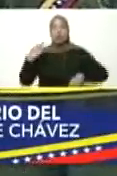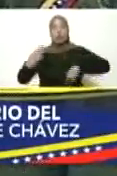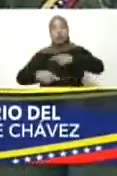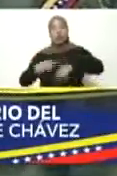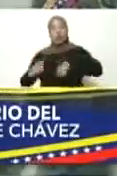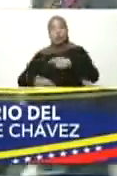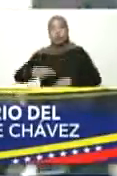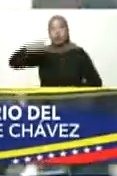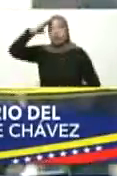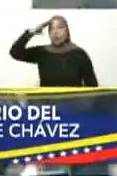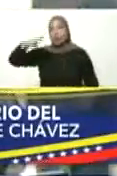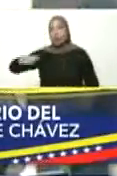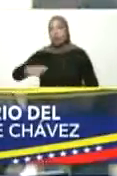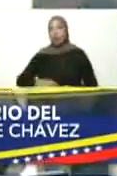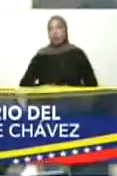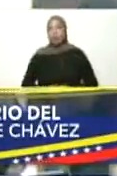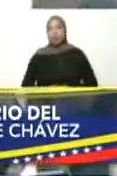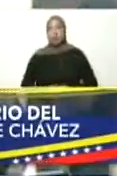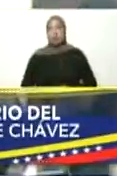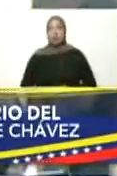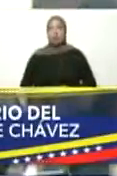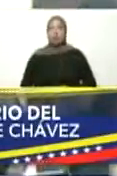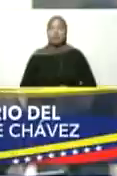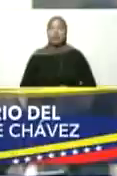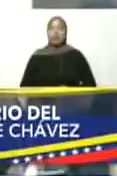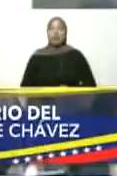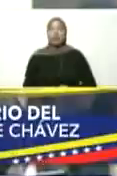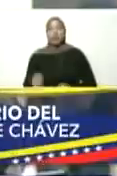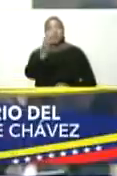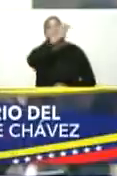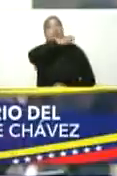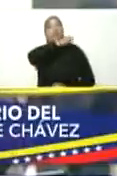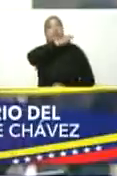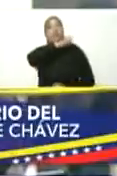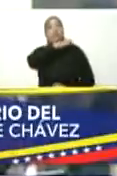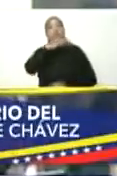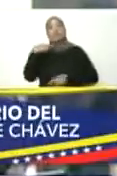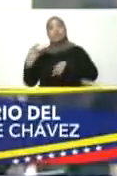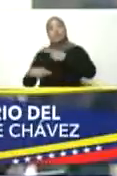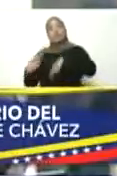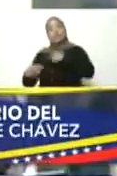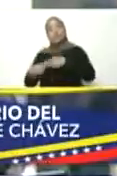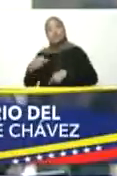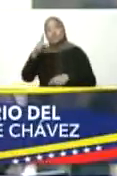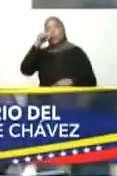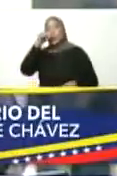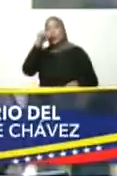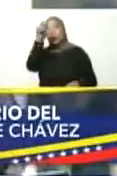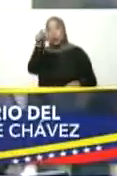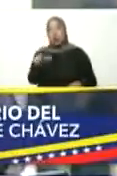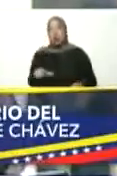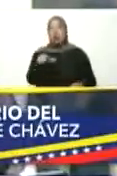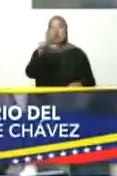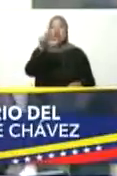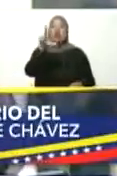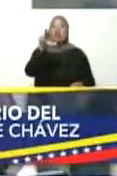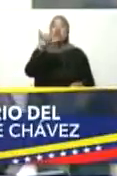revolucionario, al comandante revolucionario Luis Reyes